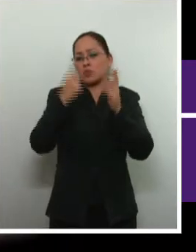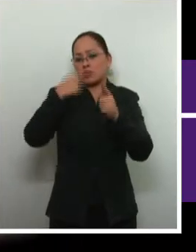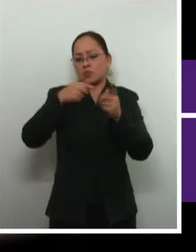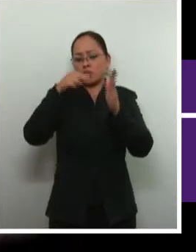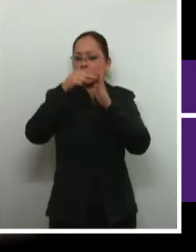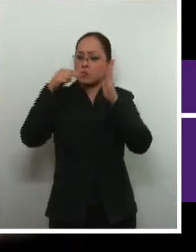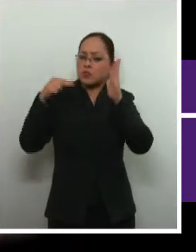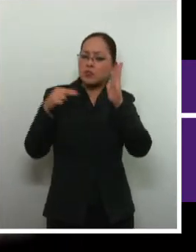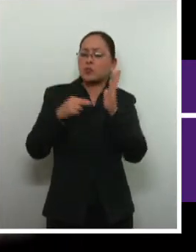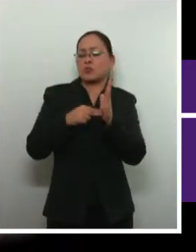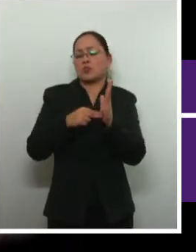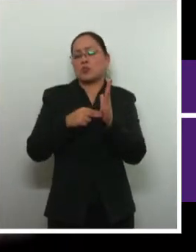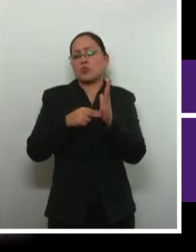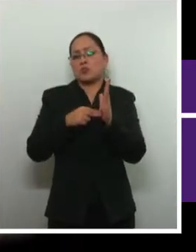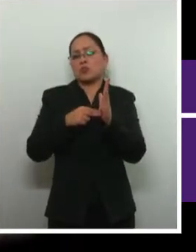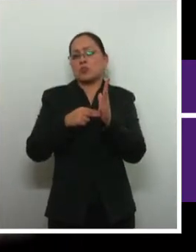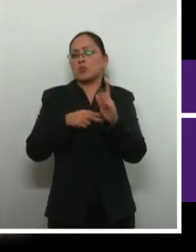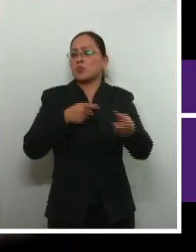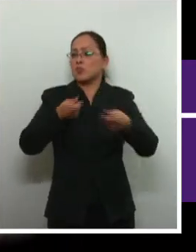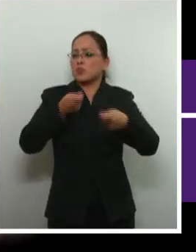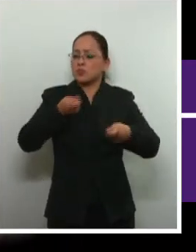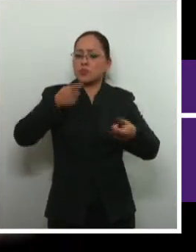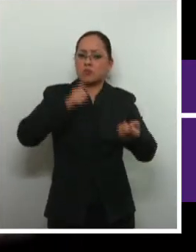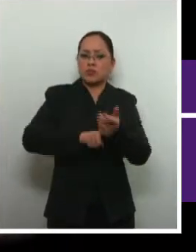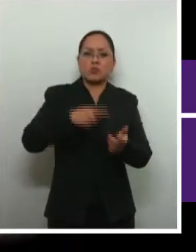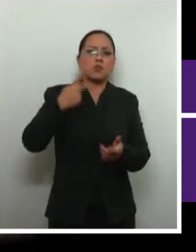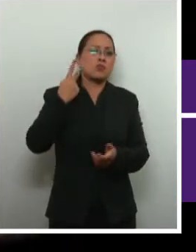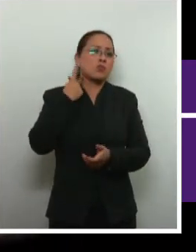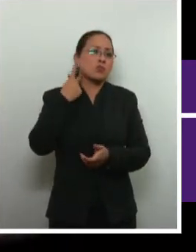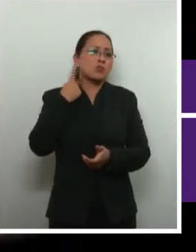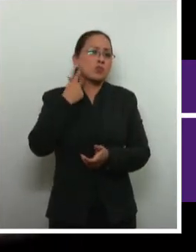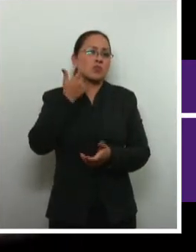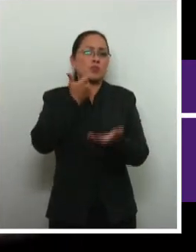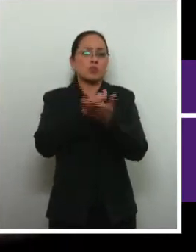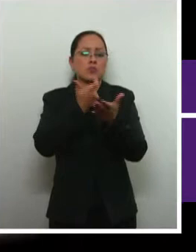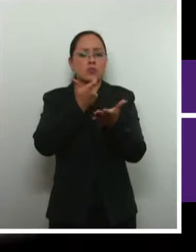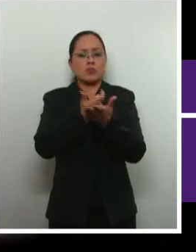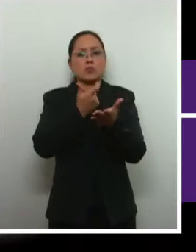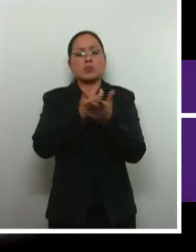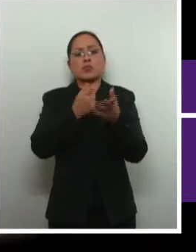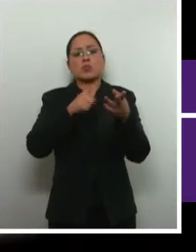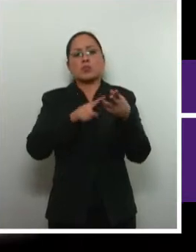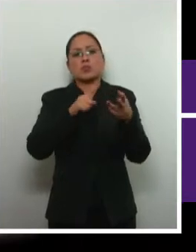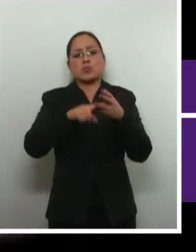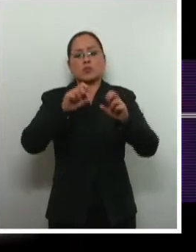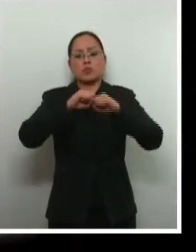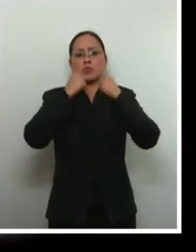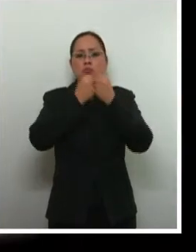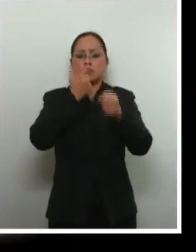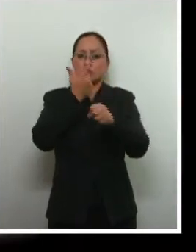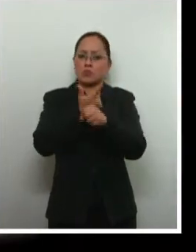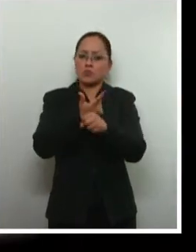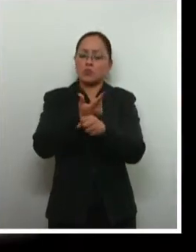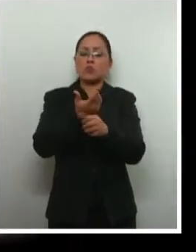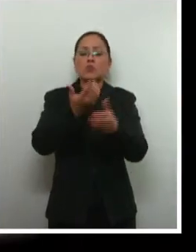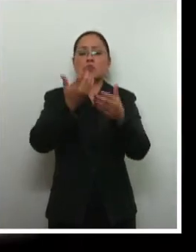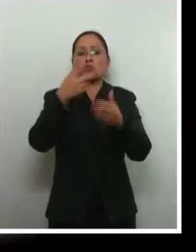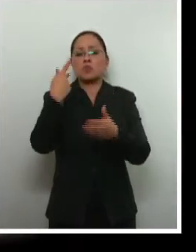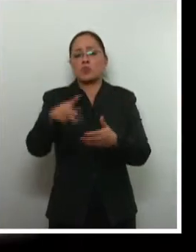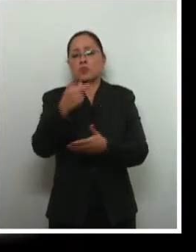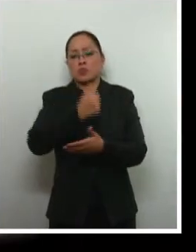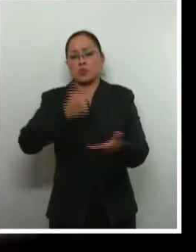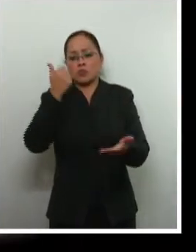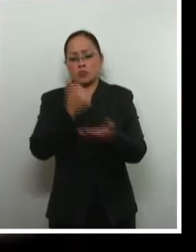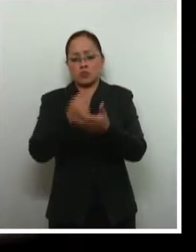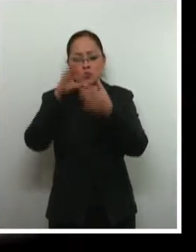las normas que rigen la vida política, económica, social de la